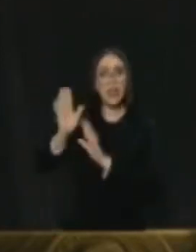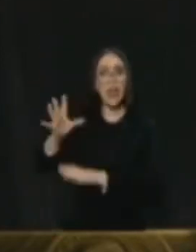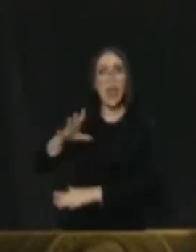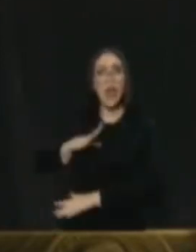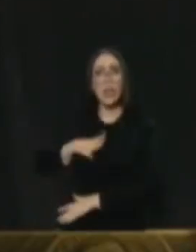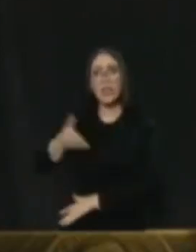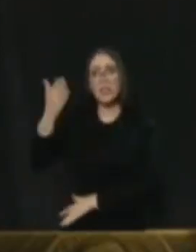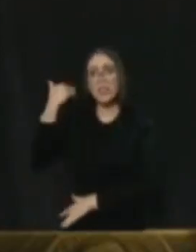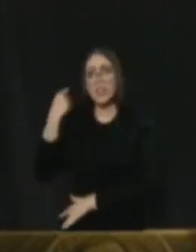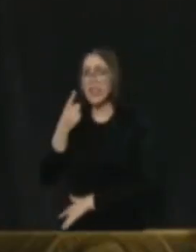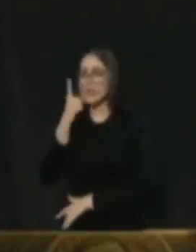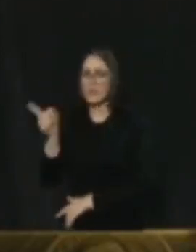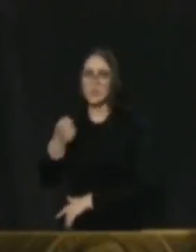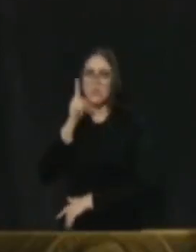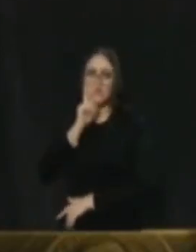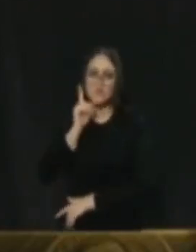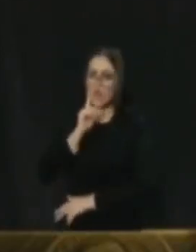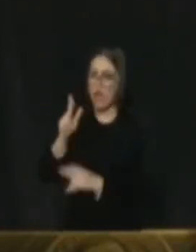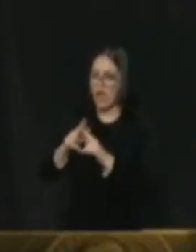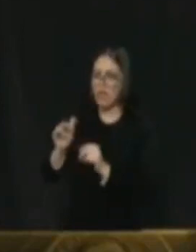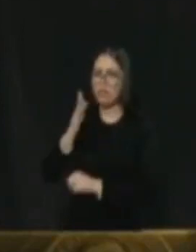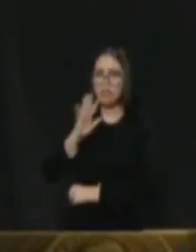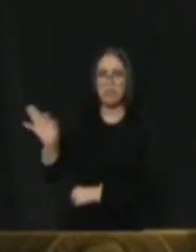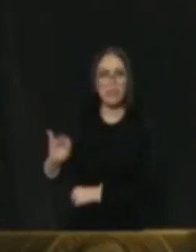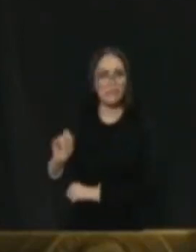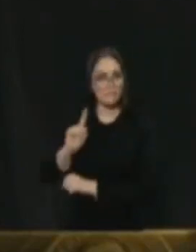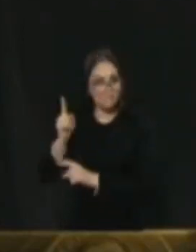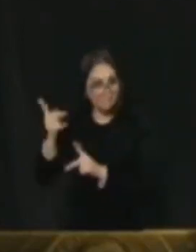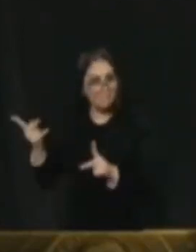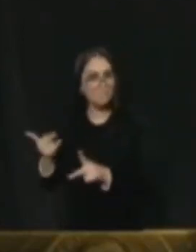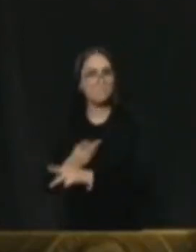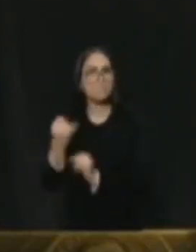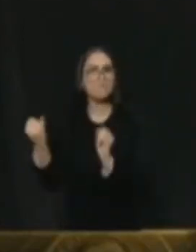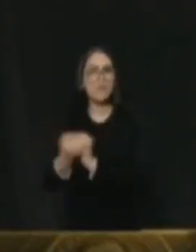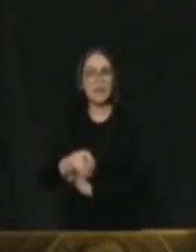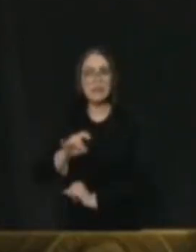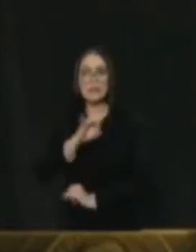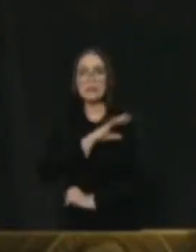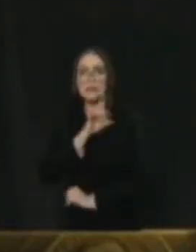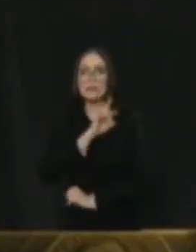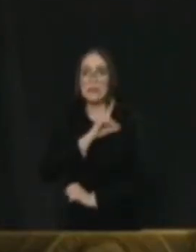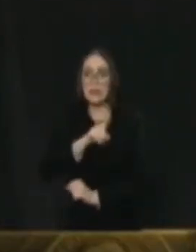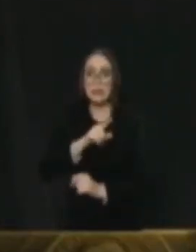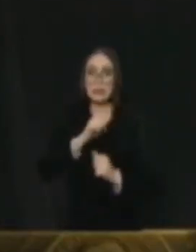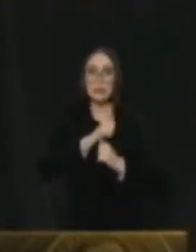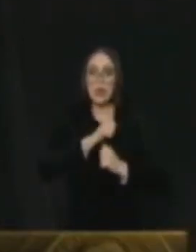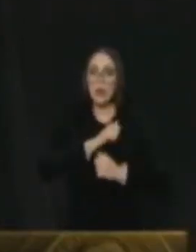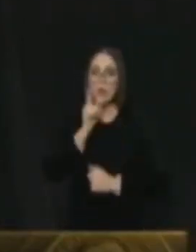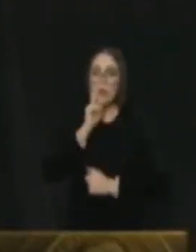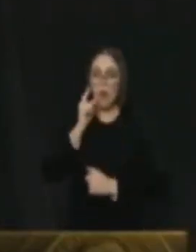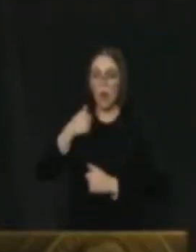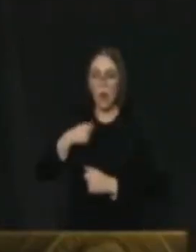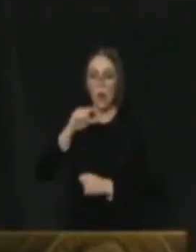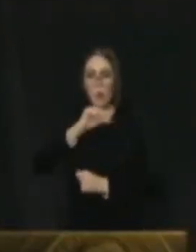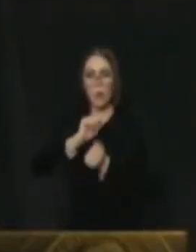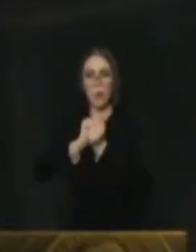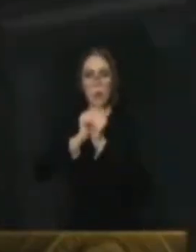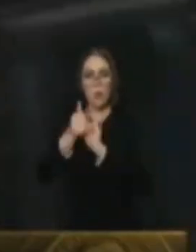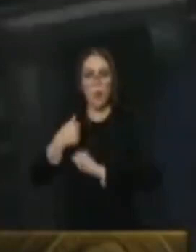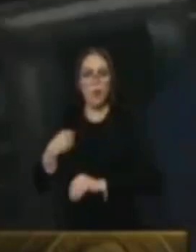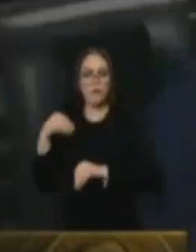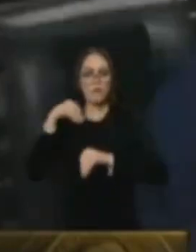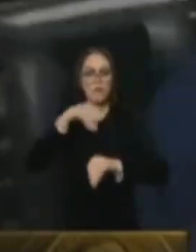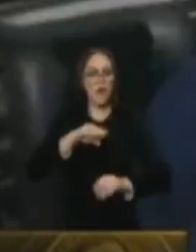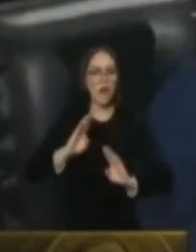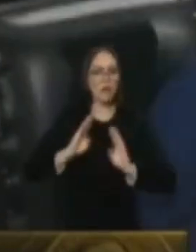tradicional ninguneo de la mujer en México, por el temor de los jefes militares a que nosotras llegáramos a ocupar un cargo importante